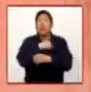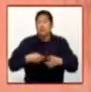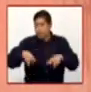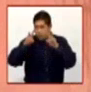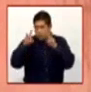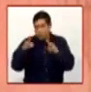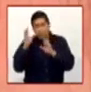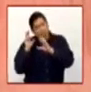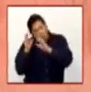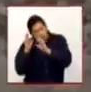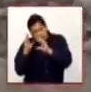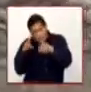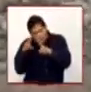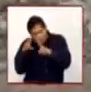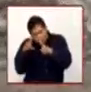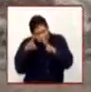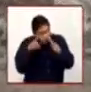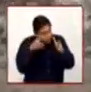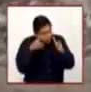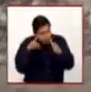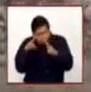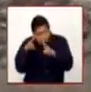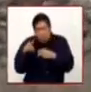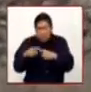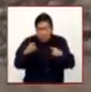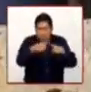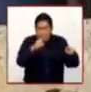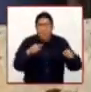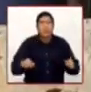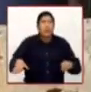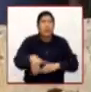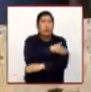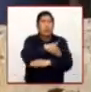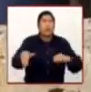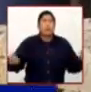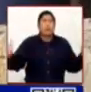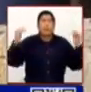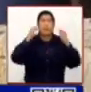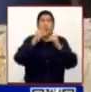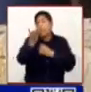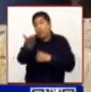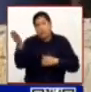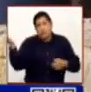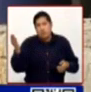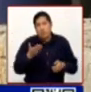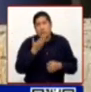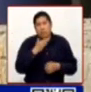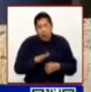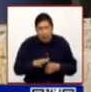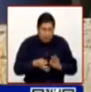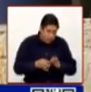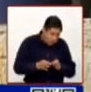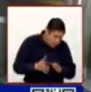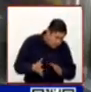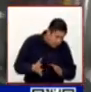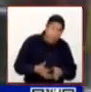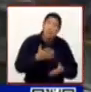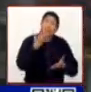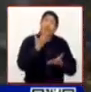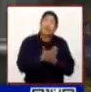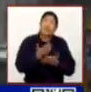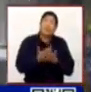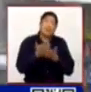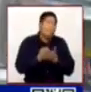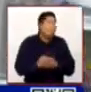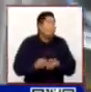diferentes lugares, calles, en la ciudad de La Paz, algunas arterias, como usted está viendo, en muy mal estado, y se ha